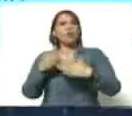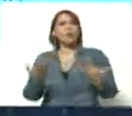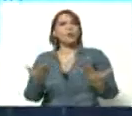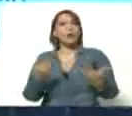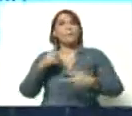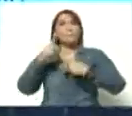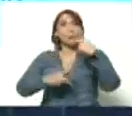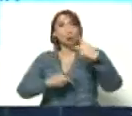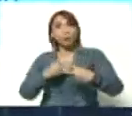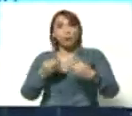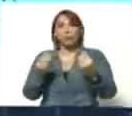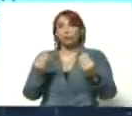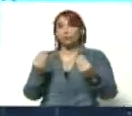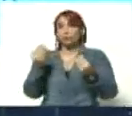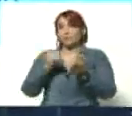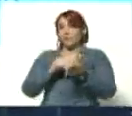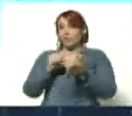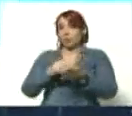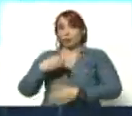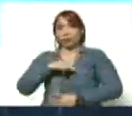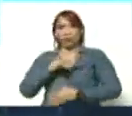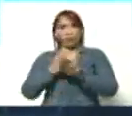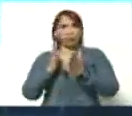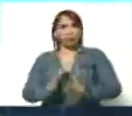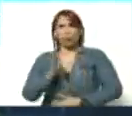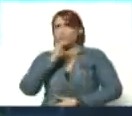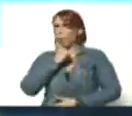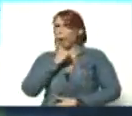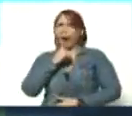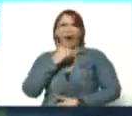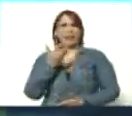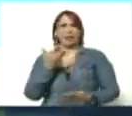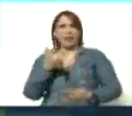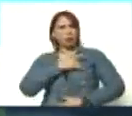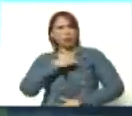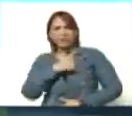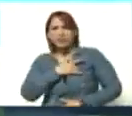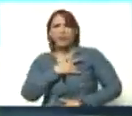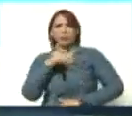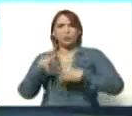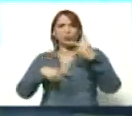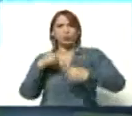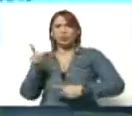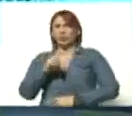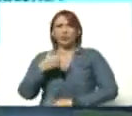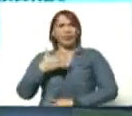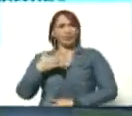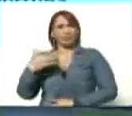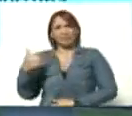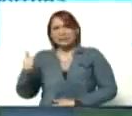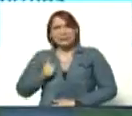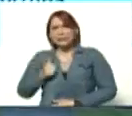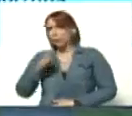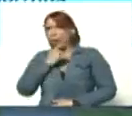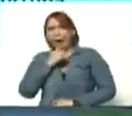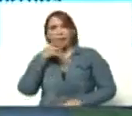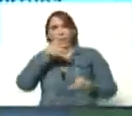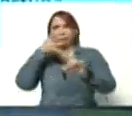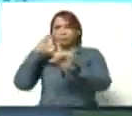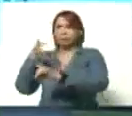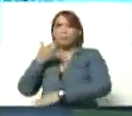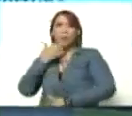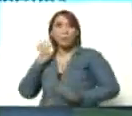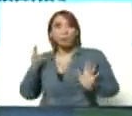Muchas veces nuestros estudiantes no estudian carreras productivas no porque no quieran, sino porque no están orientados para ello. Por ejemplo,